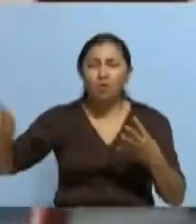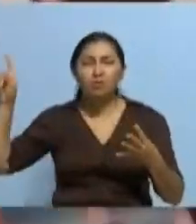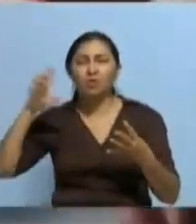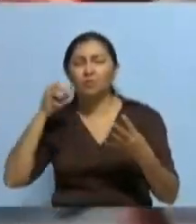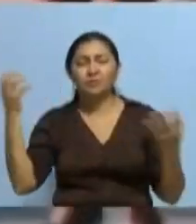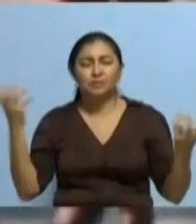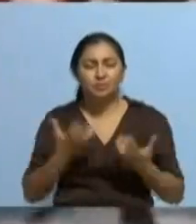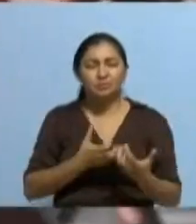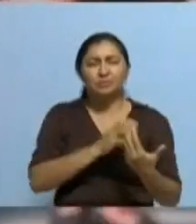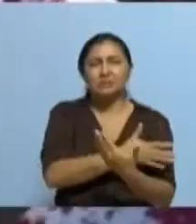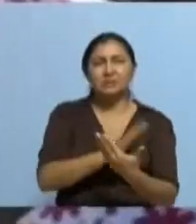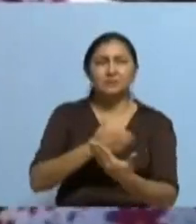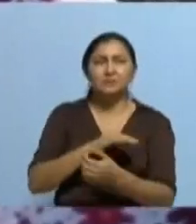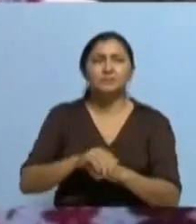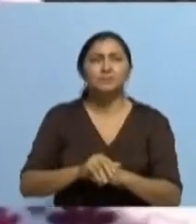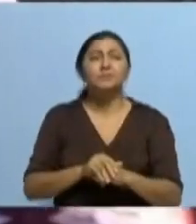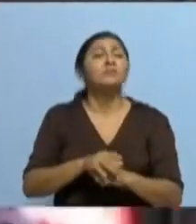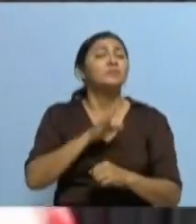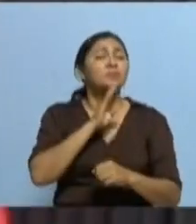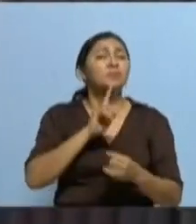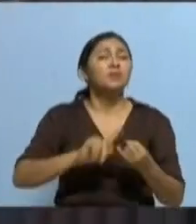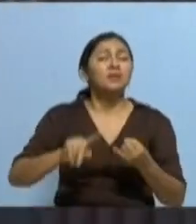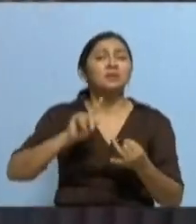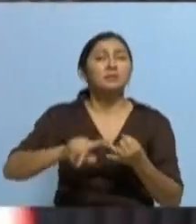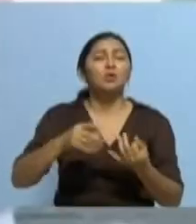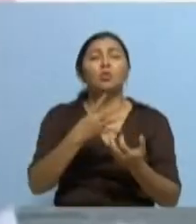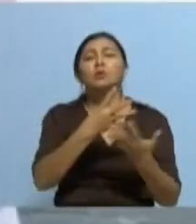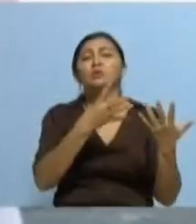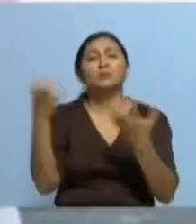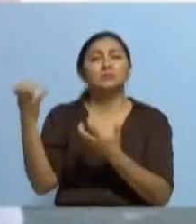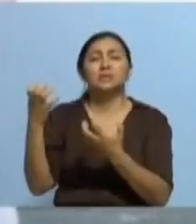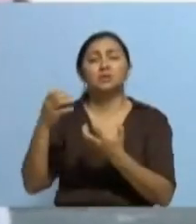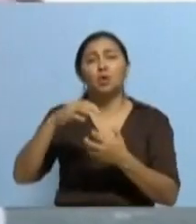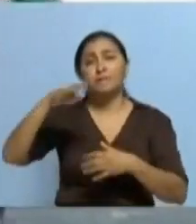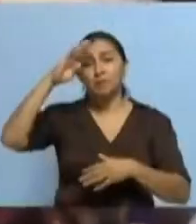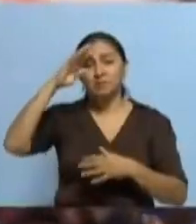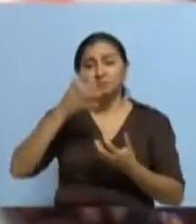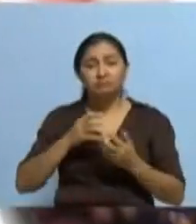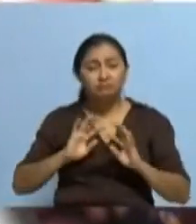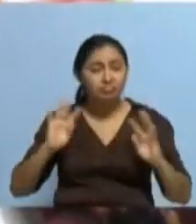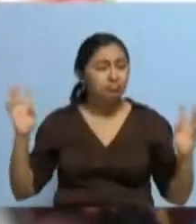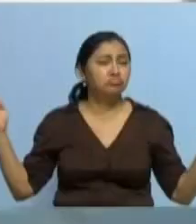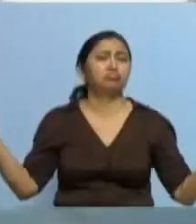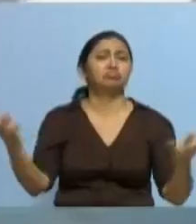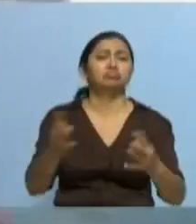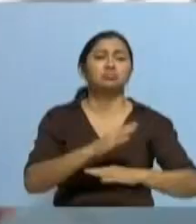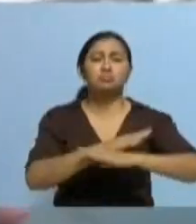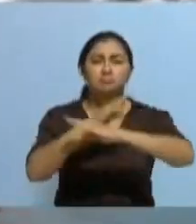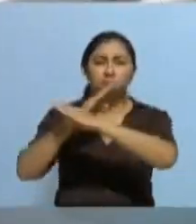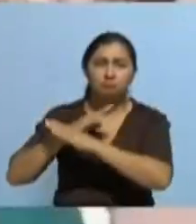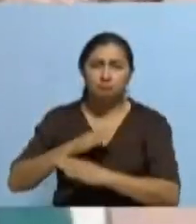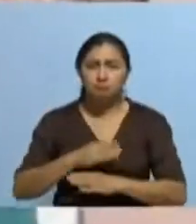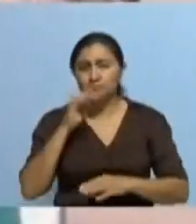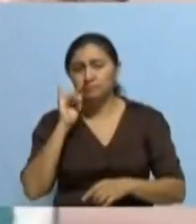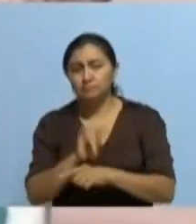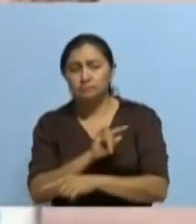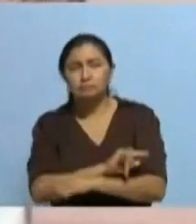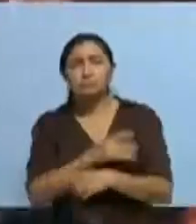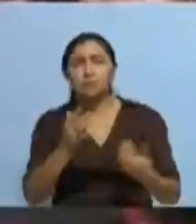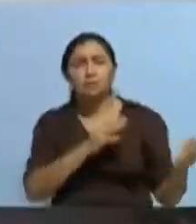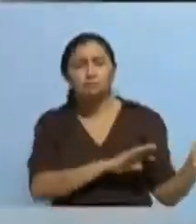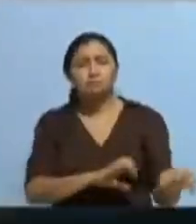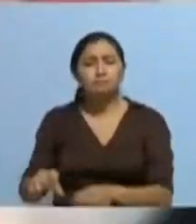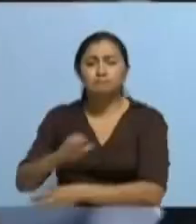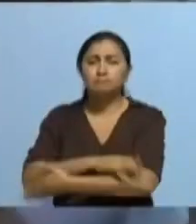Latino. El desfile contará con la presencia de más de 900 agentes de policía, quienes se encargarán de la seguridad del evento y que todo transcurra en